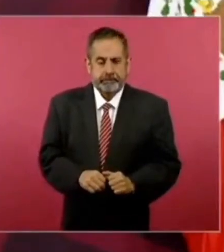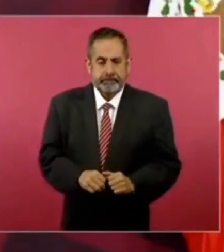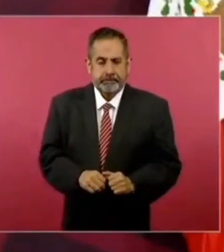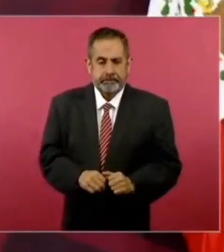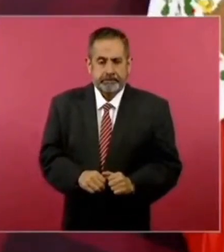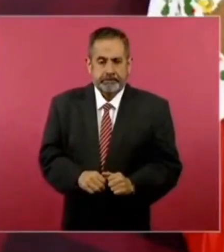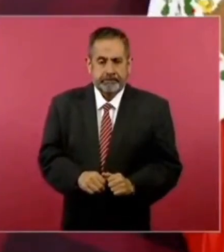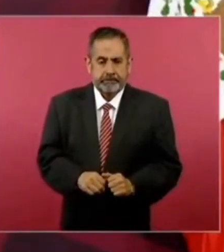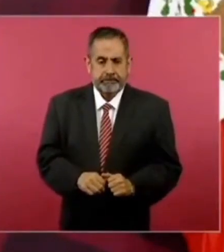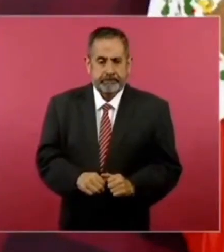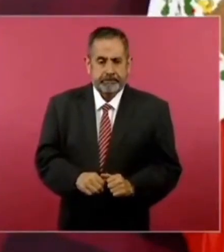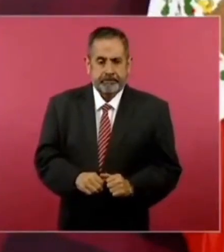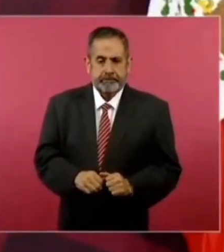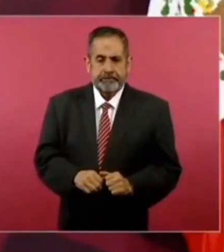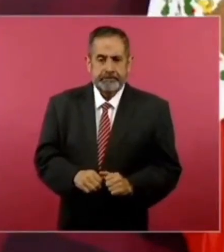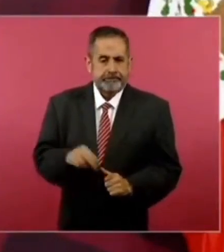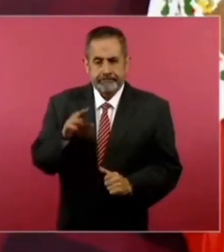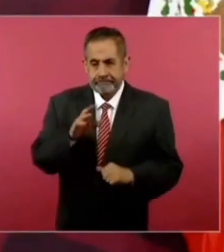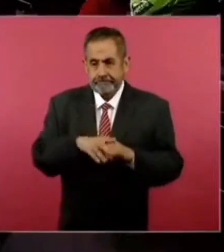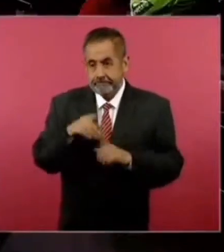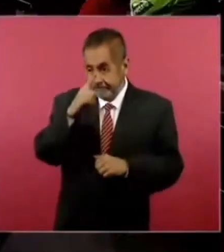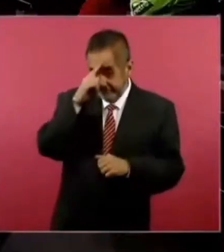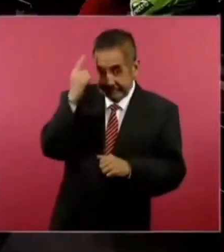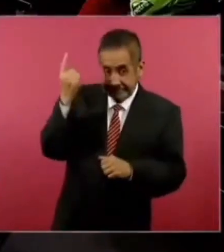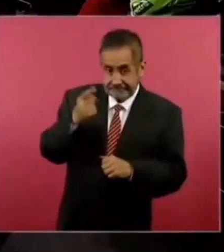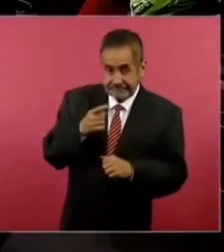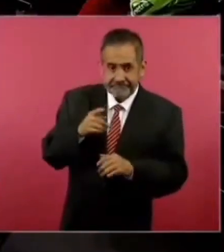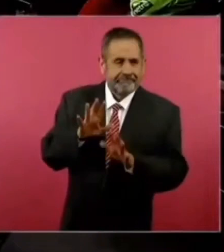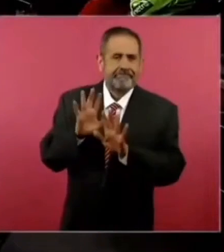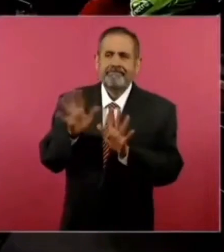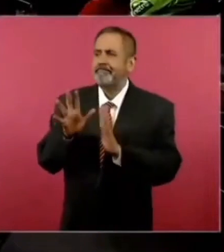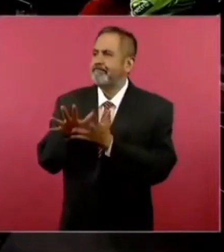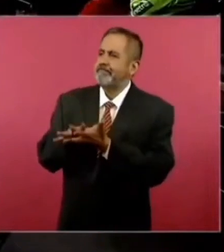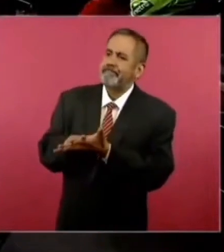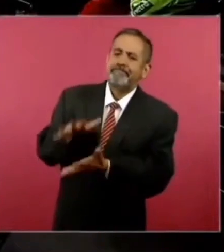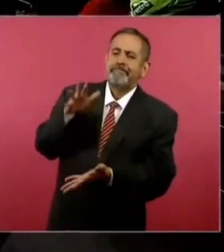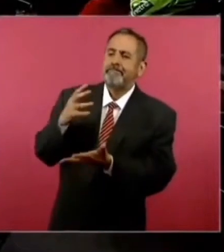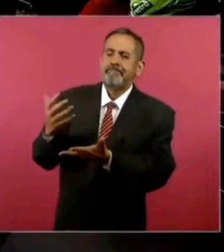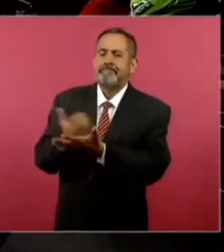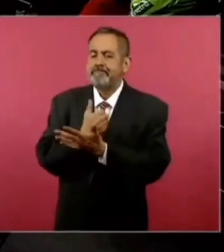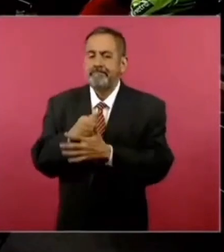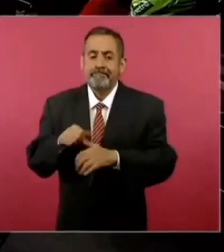No va a ser tampoco un asunto fácil,